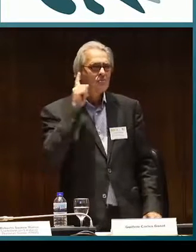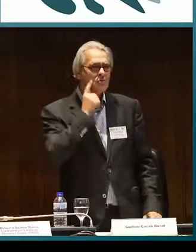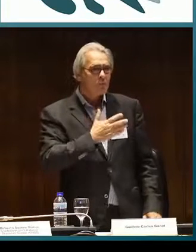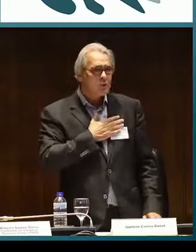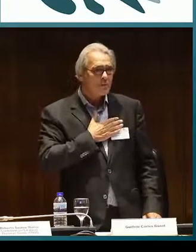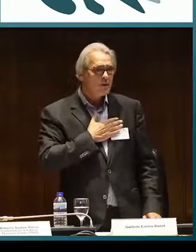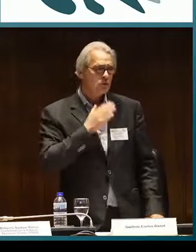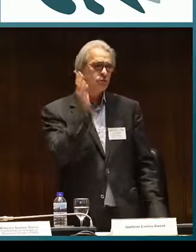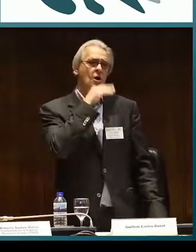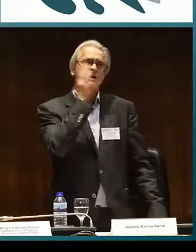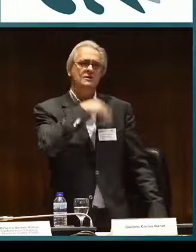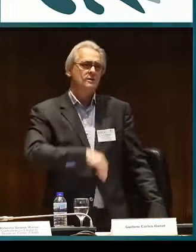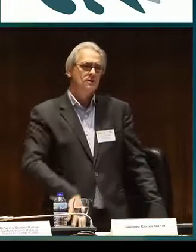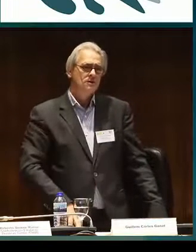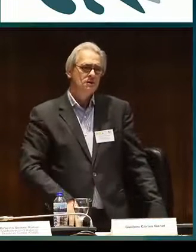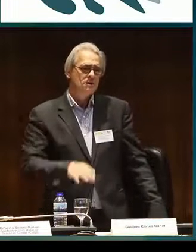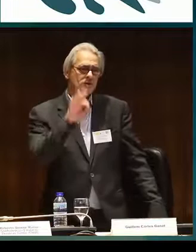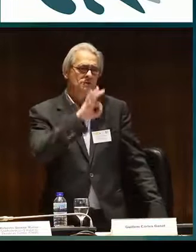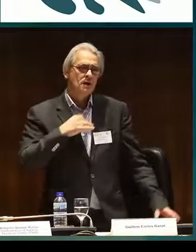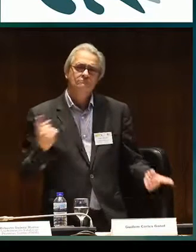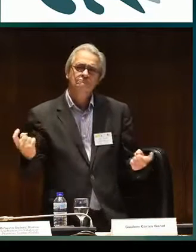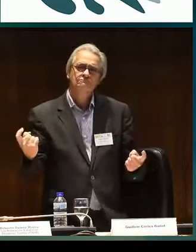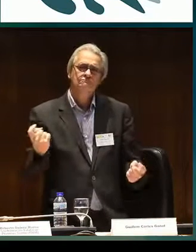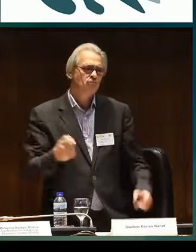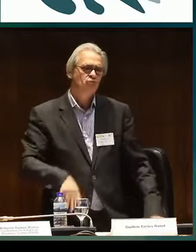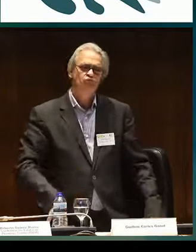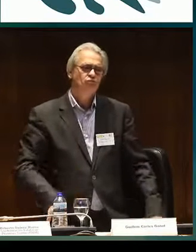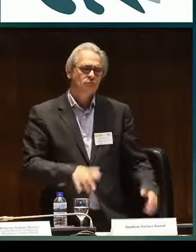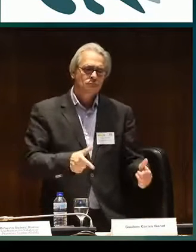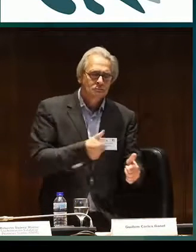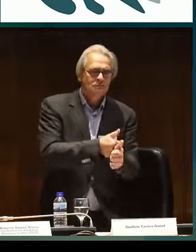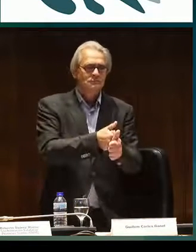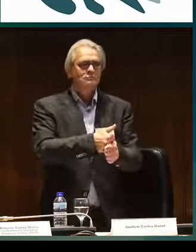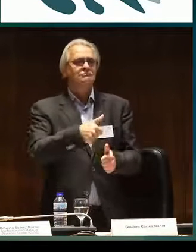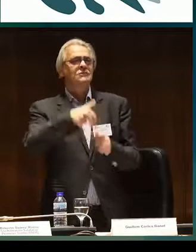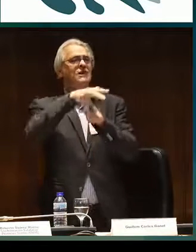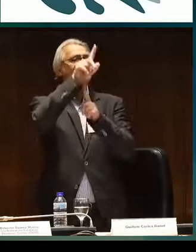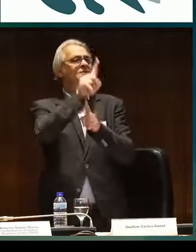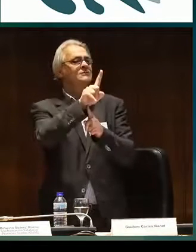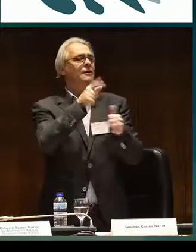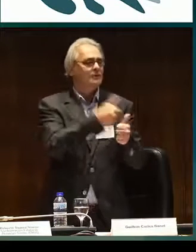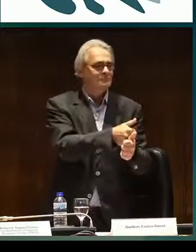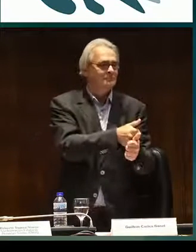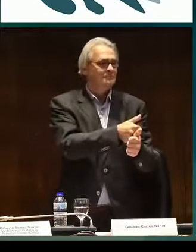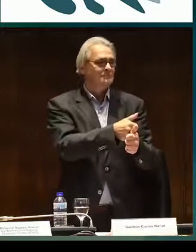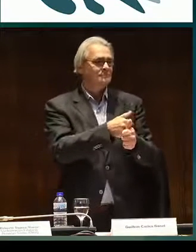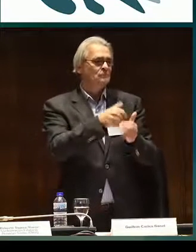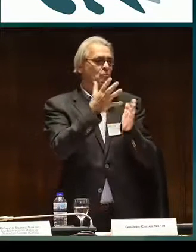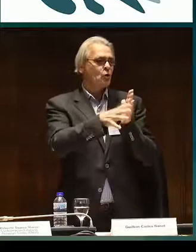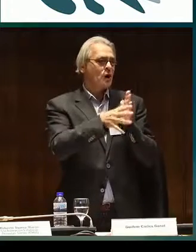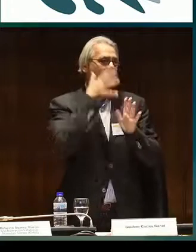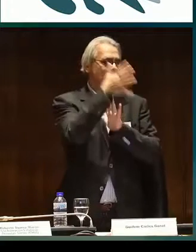Pero estos canales ya existen en otros países. No existen, perdón, en otros países, gestionados por y para personas sordas.